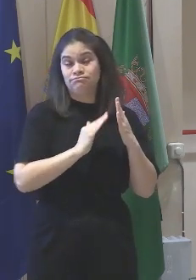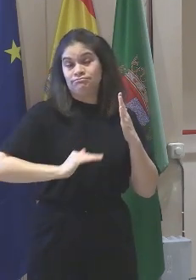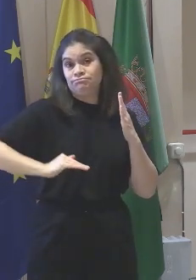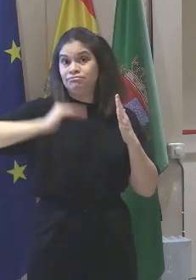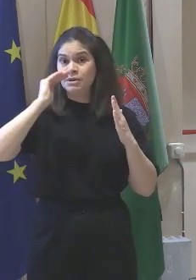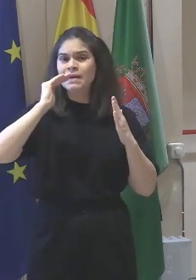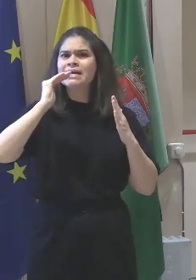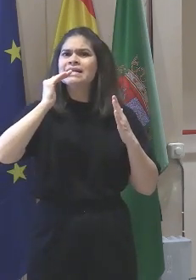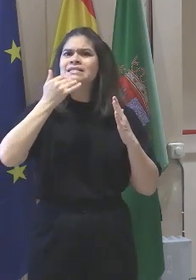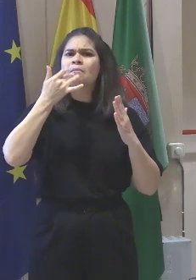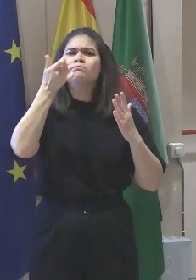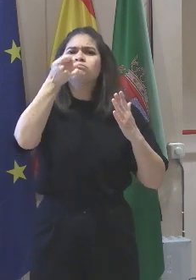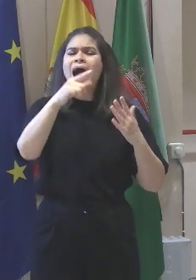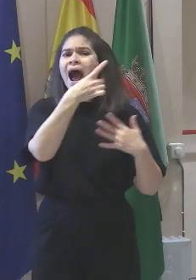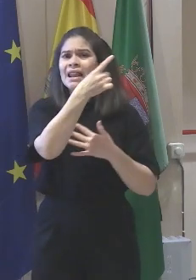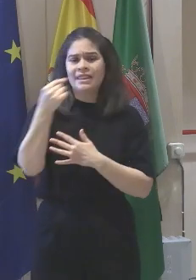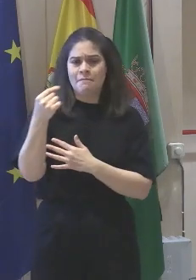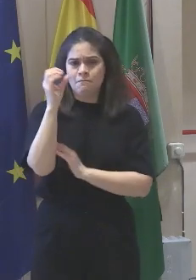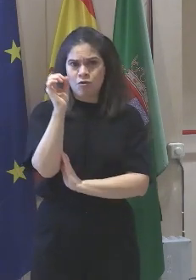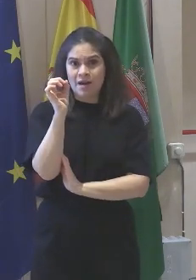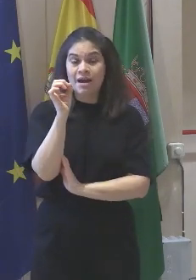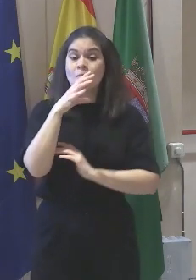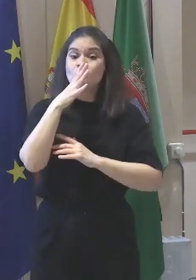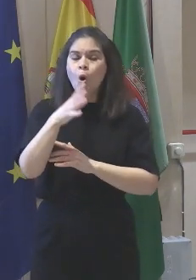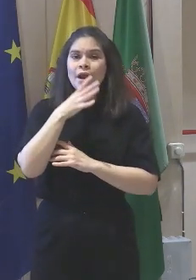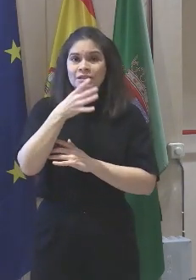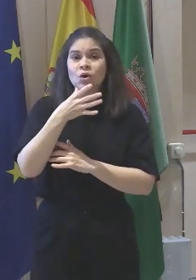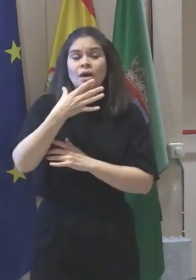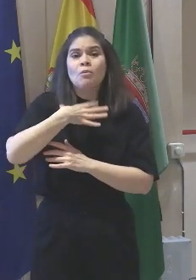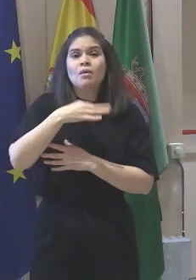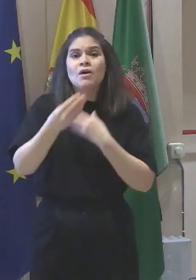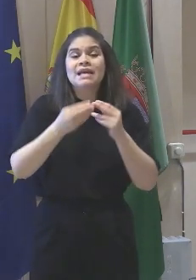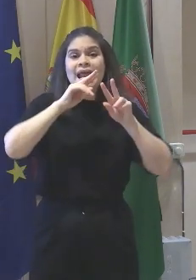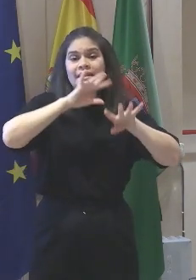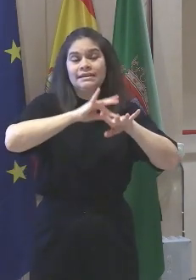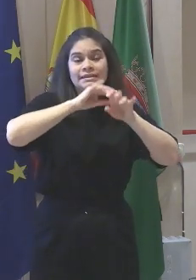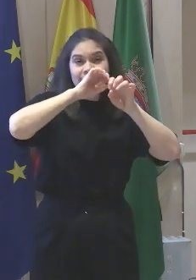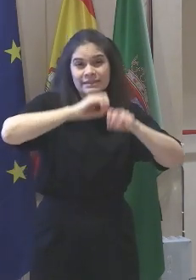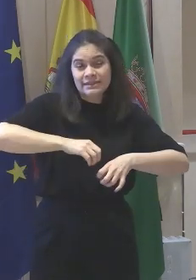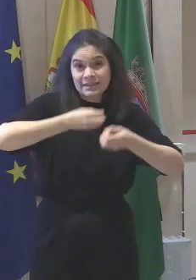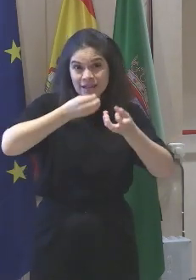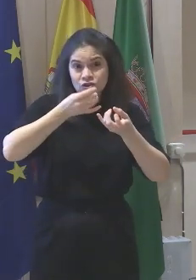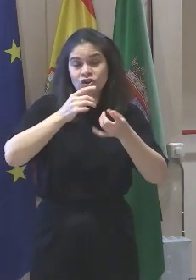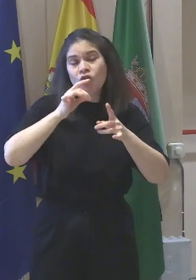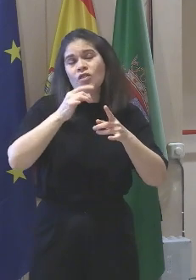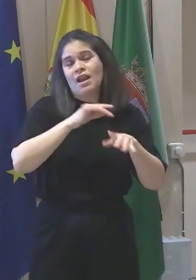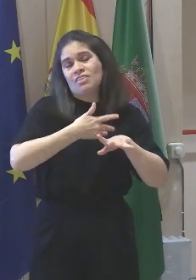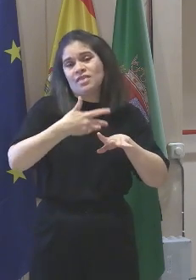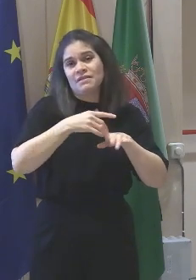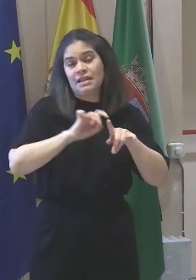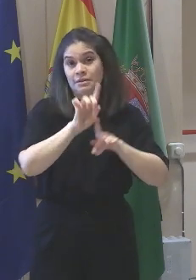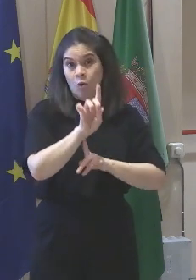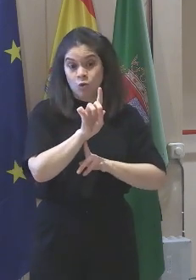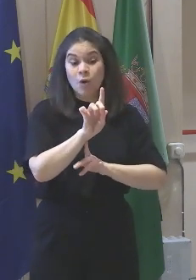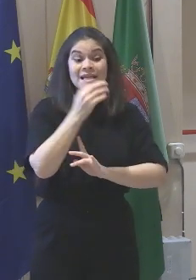se asemeja al 100%. Es por eso que en ese momento podemos hacer y debemos hacer el diagnóstico de la diabetes tipo 1. Y si